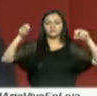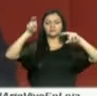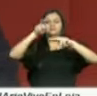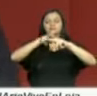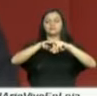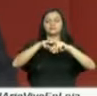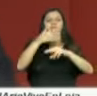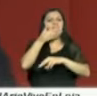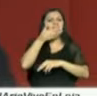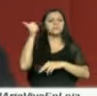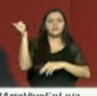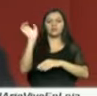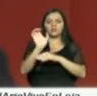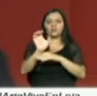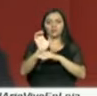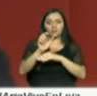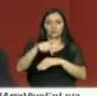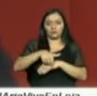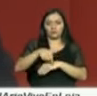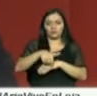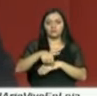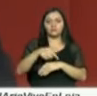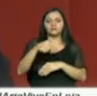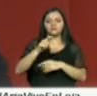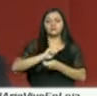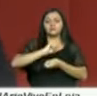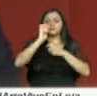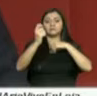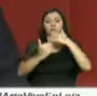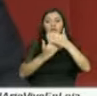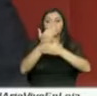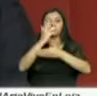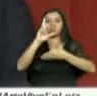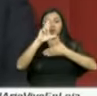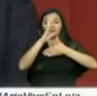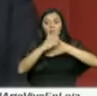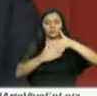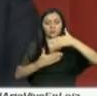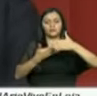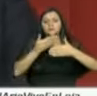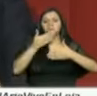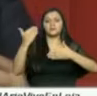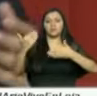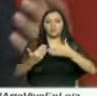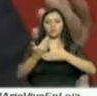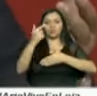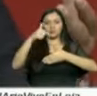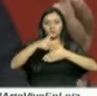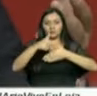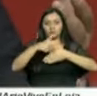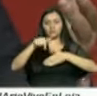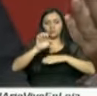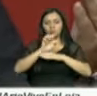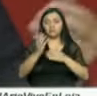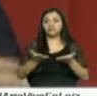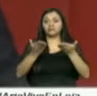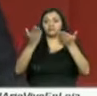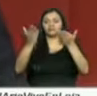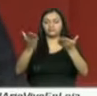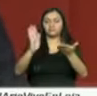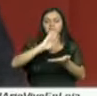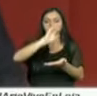del Ecuador y uno de los más modernos de América Latina, y será el centro del Festival